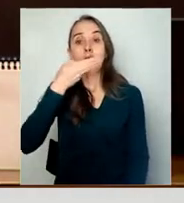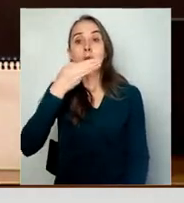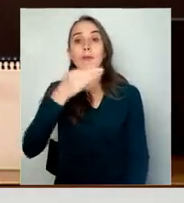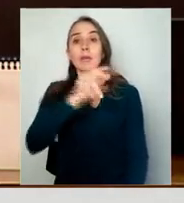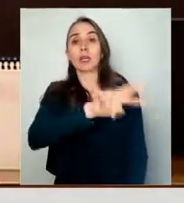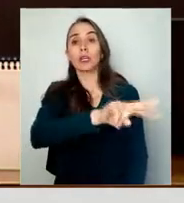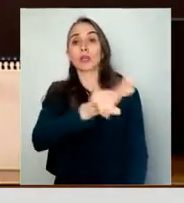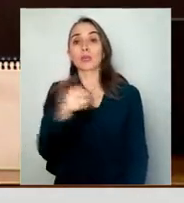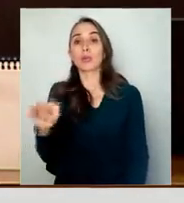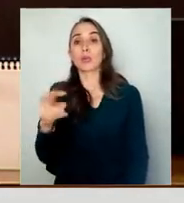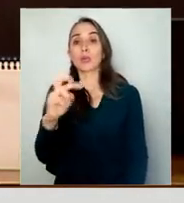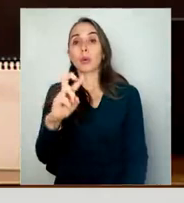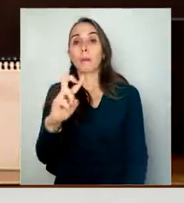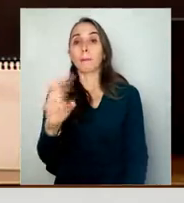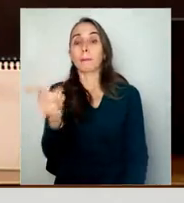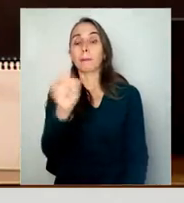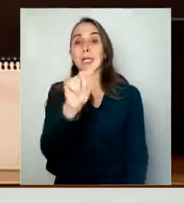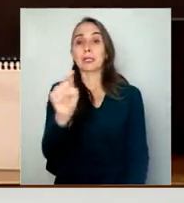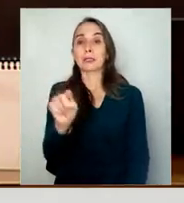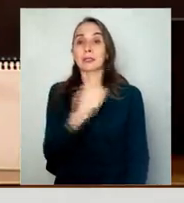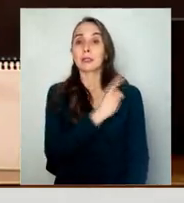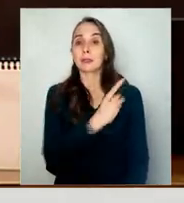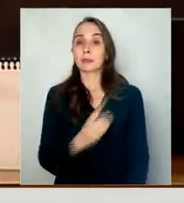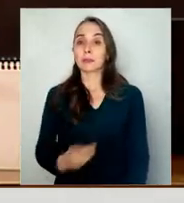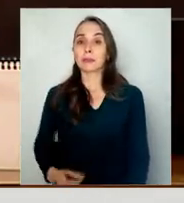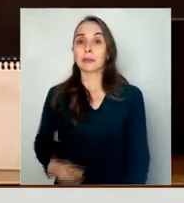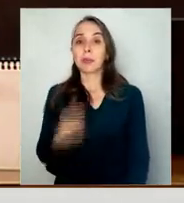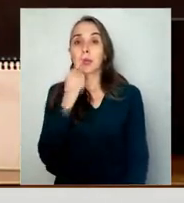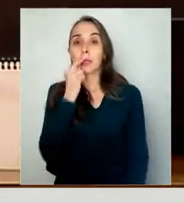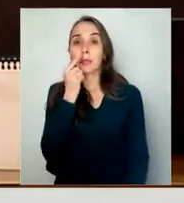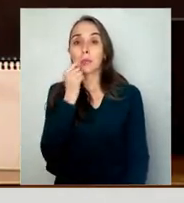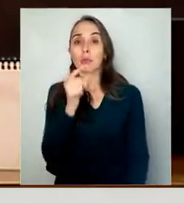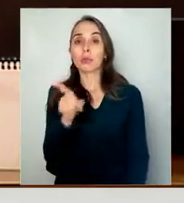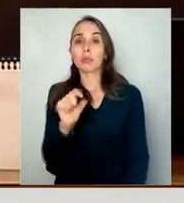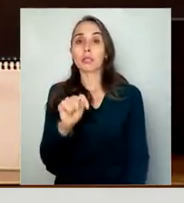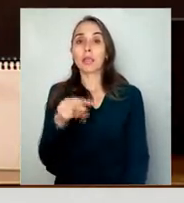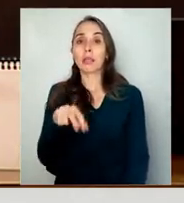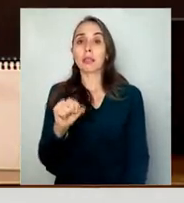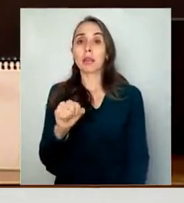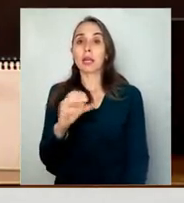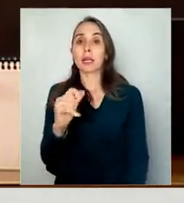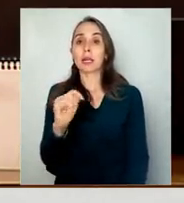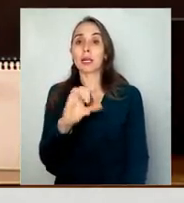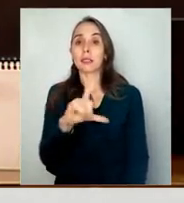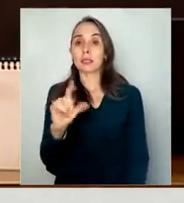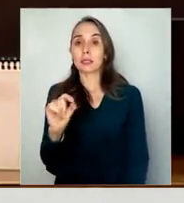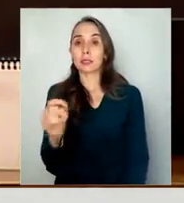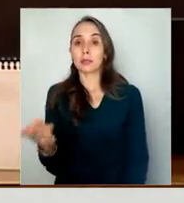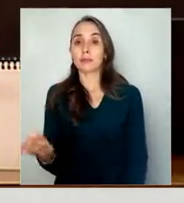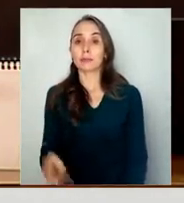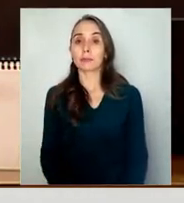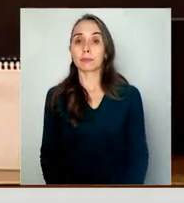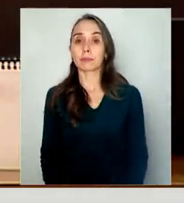partido socialista al diputado Juan Santana Castillo diputado Santana Gracias